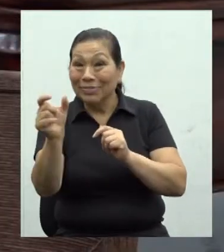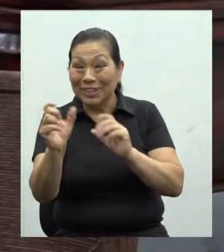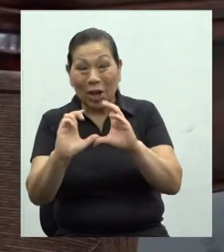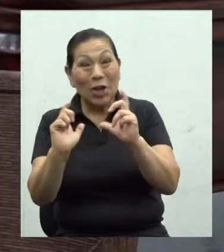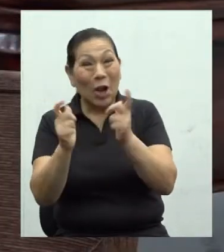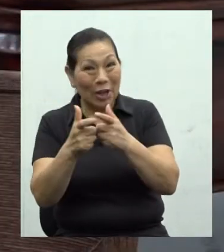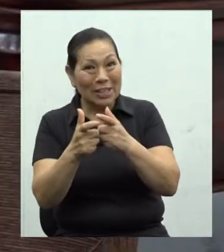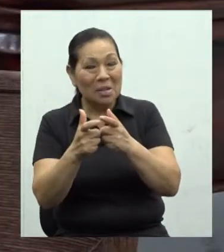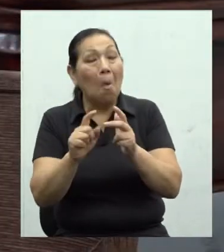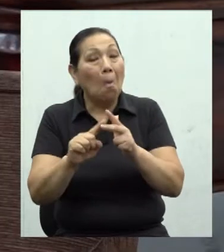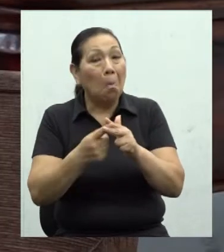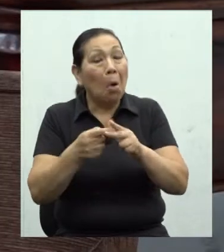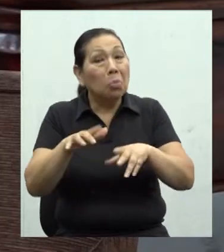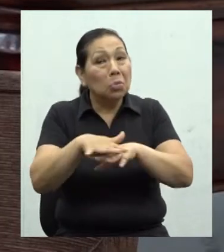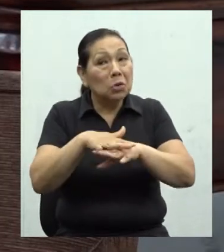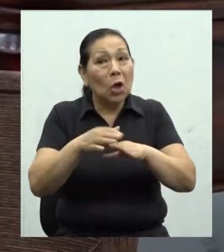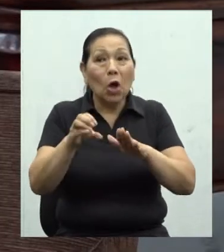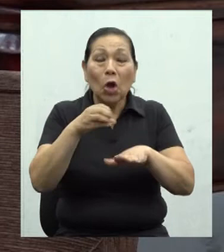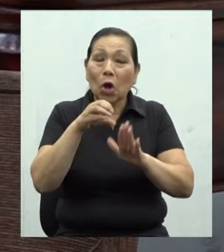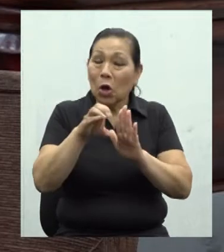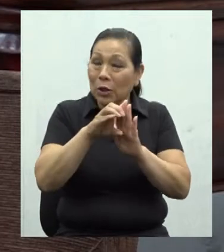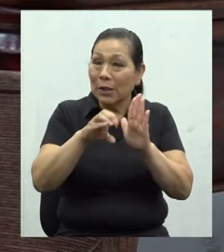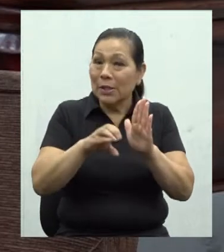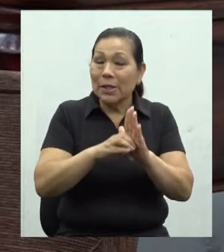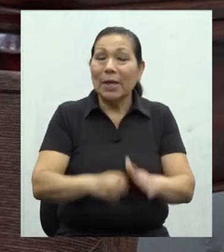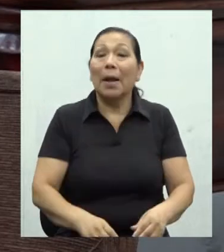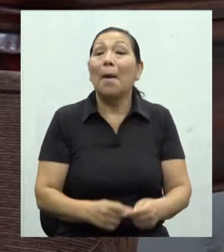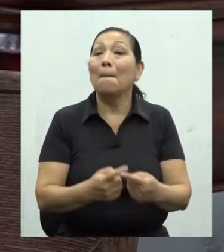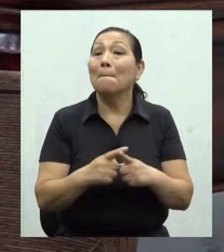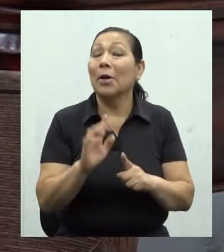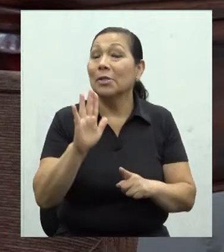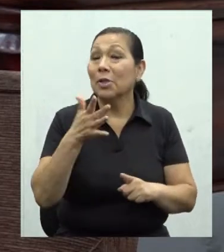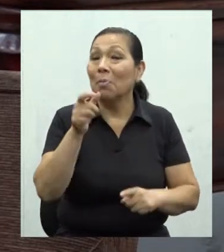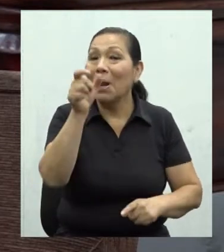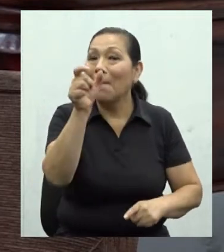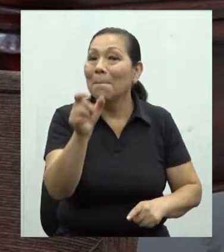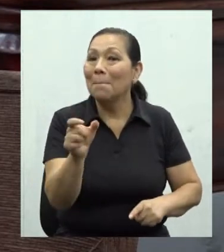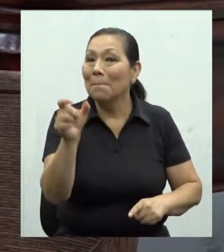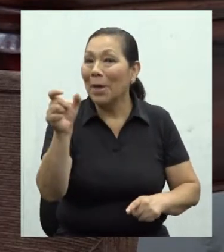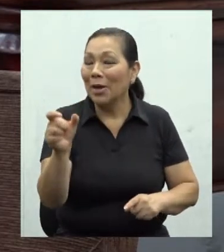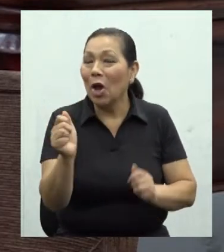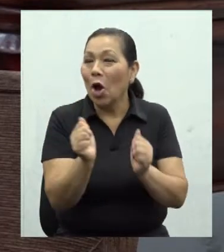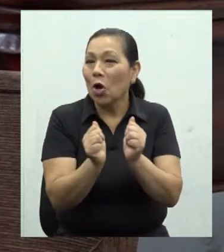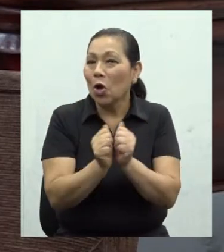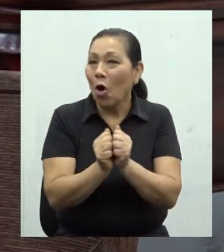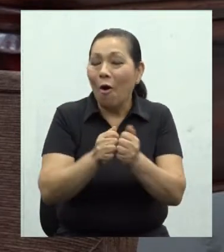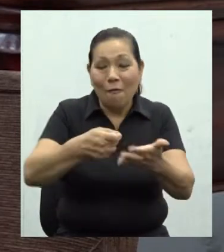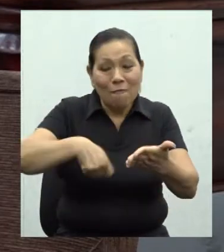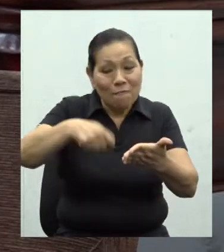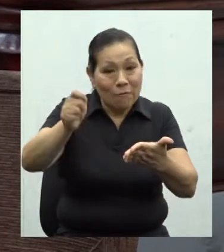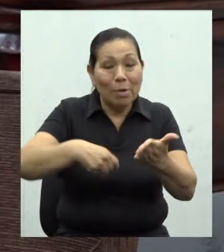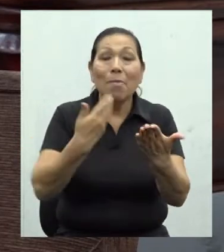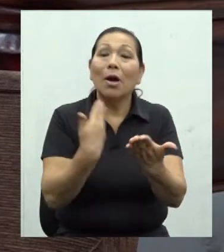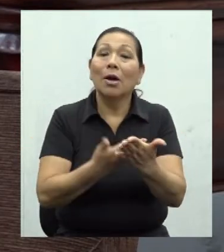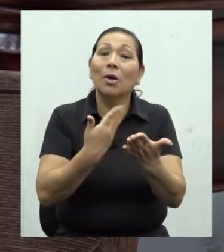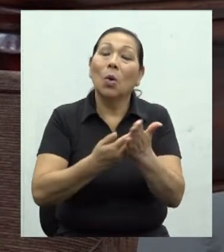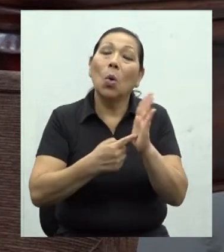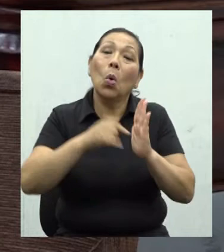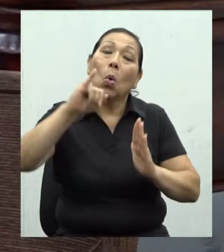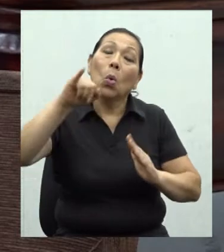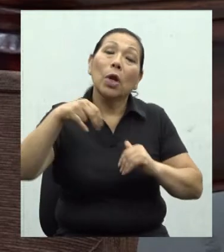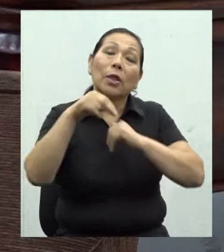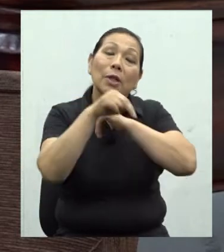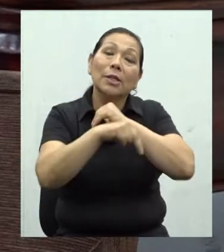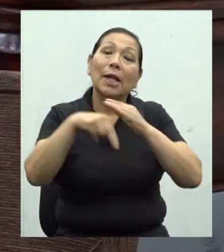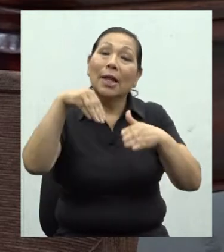pueden iniciar un proceso de inconstitucionalidad. 5.000 ciudadanos con firmas comprobadas por el Jurado Nacional